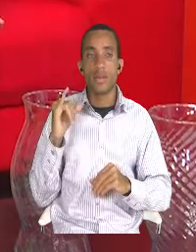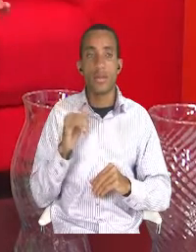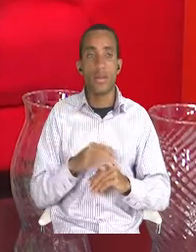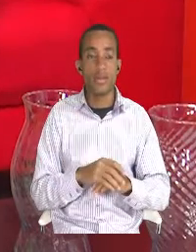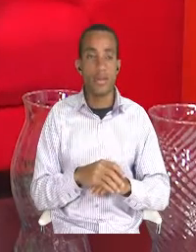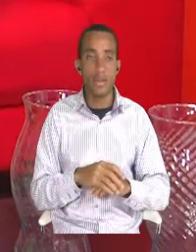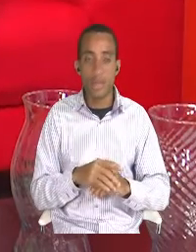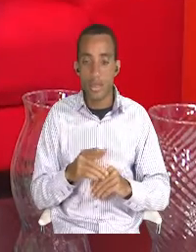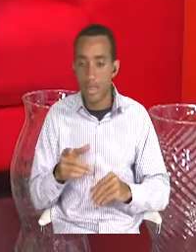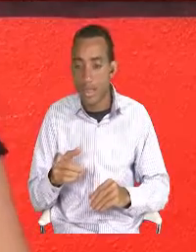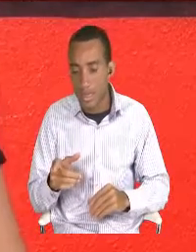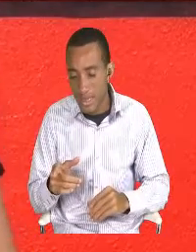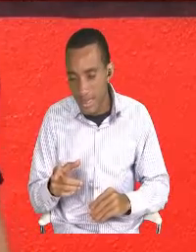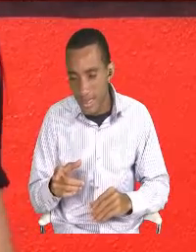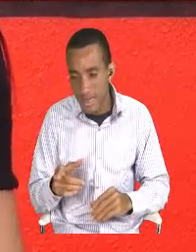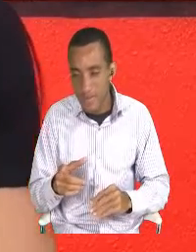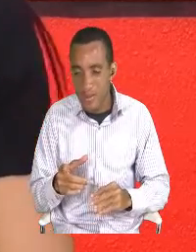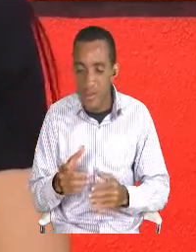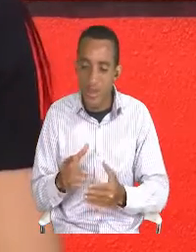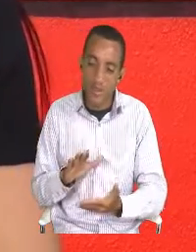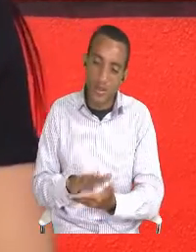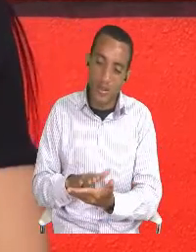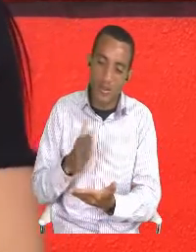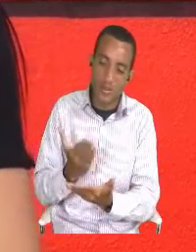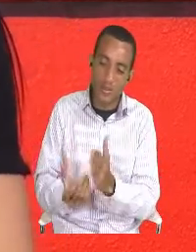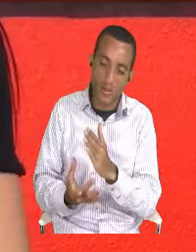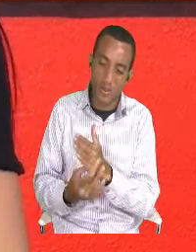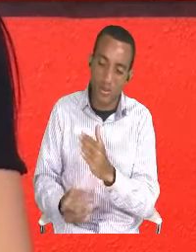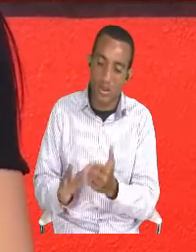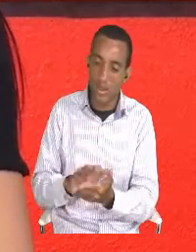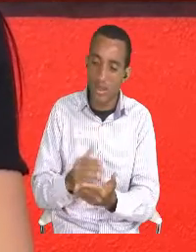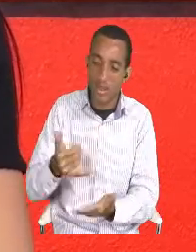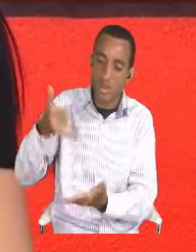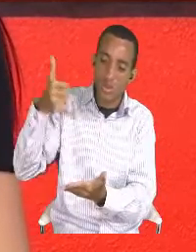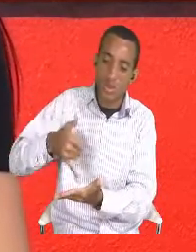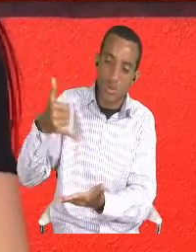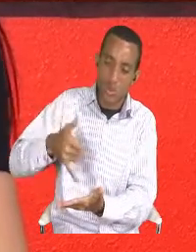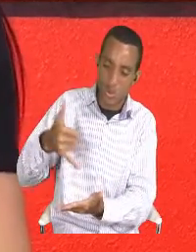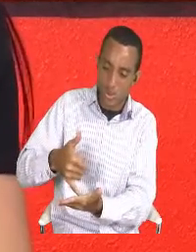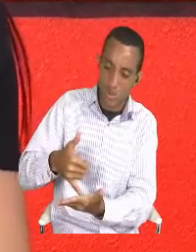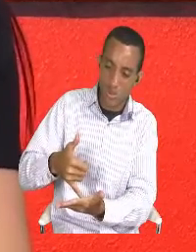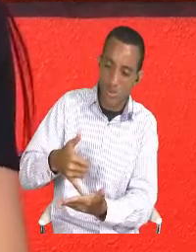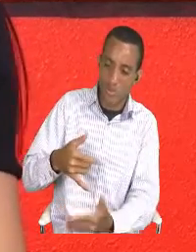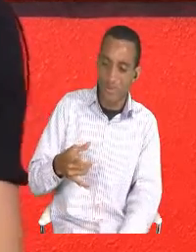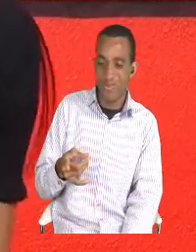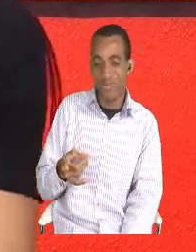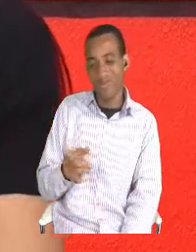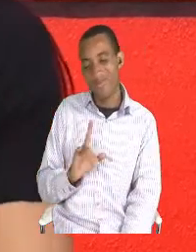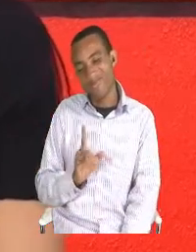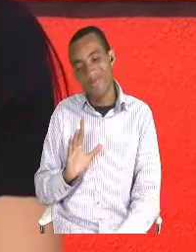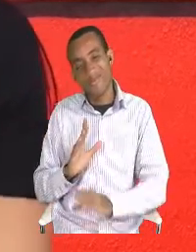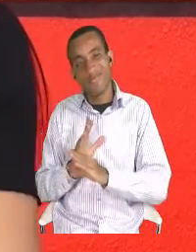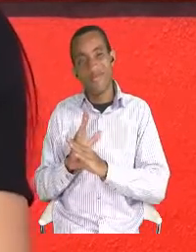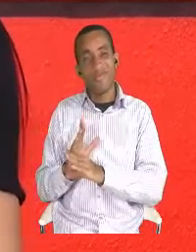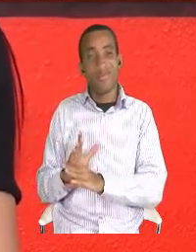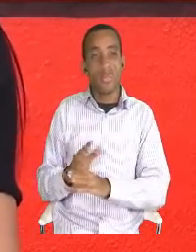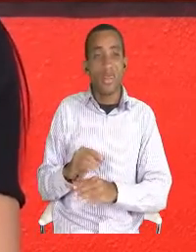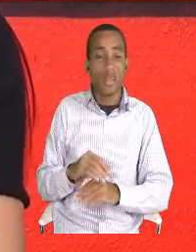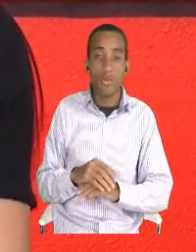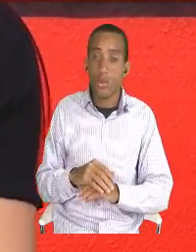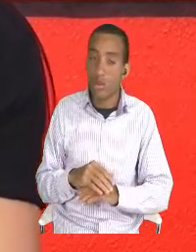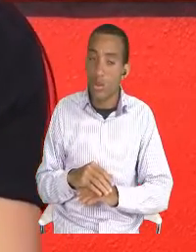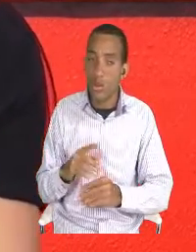papas fritas y ya no les dan ganas, ya ven una gaseosa y se cohiben, ¿sí? Eso sí sería grave, tú comer papas fritas, o